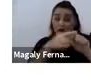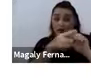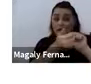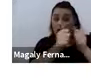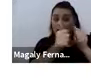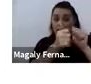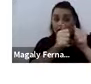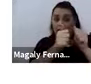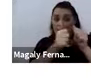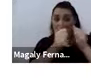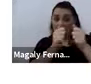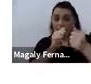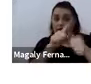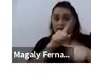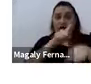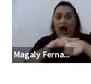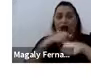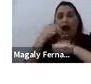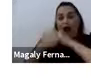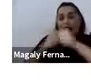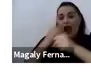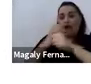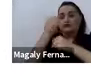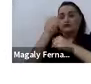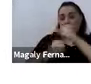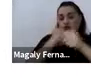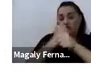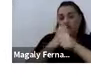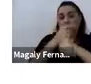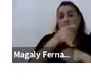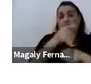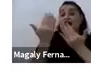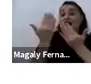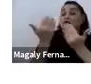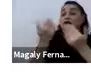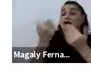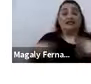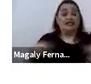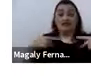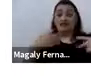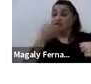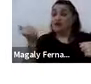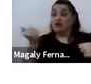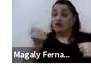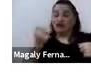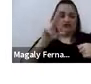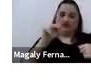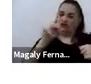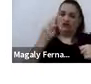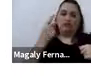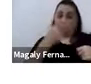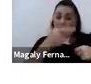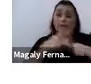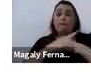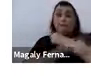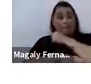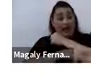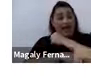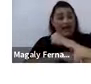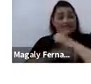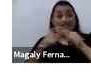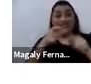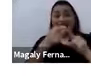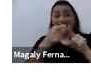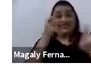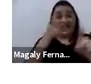por supuesto, con los años, la esperanza de vida no mejora. Y ven que hay países que desde que pasan